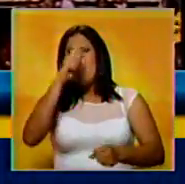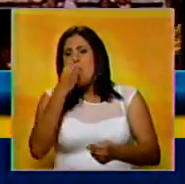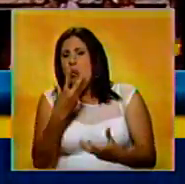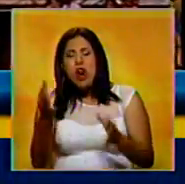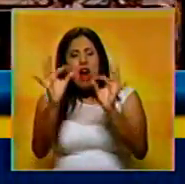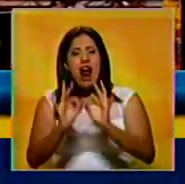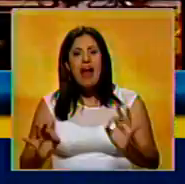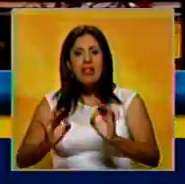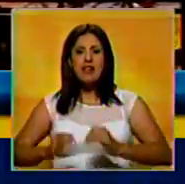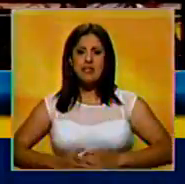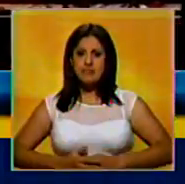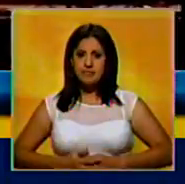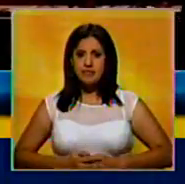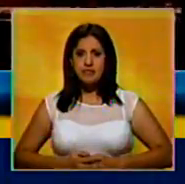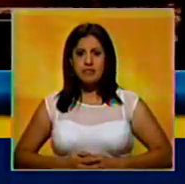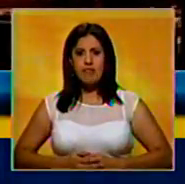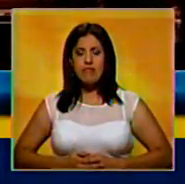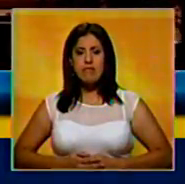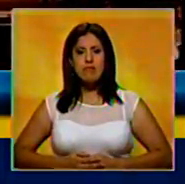ineficientes.